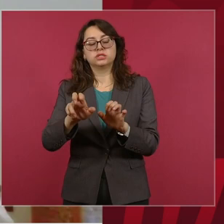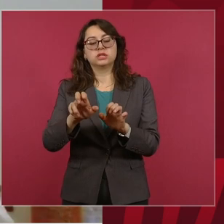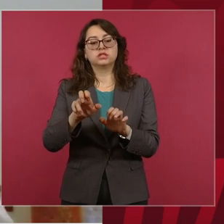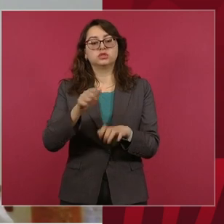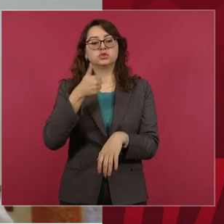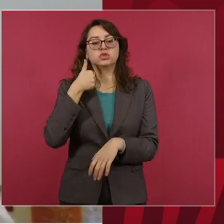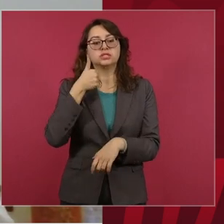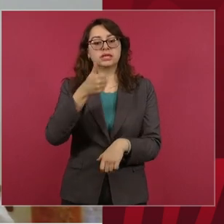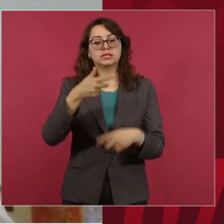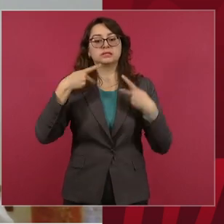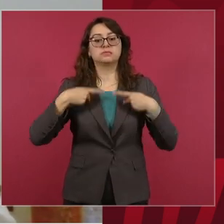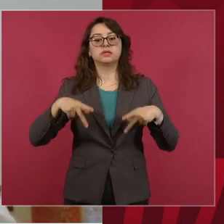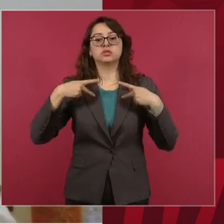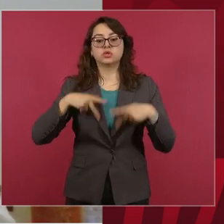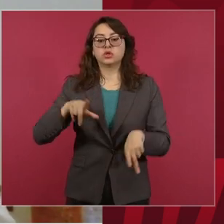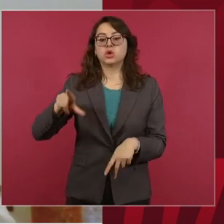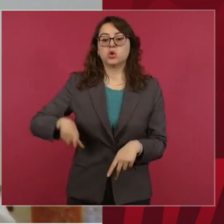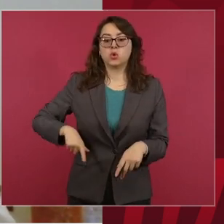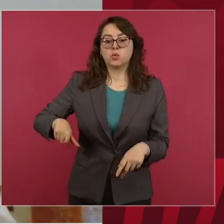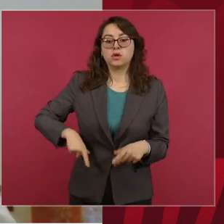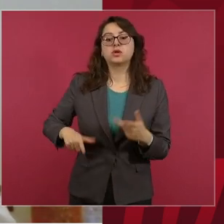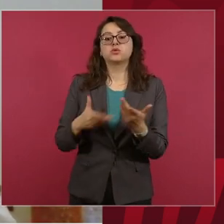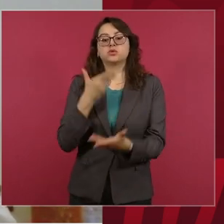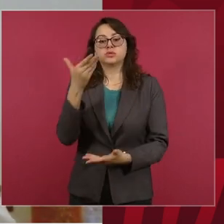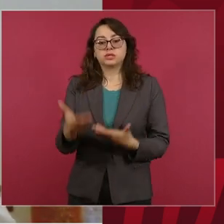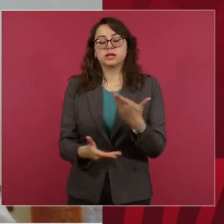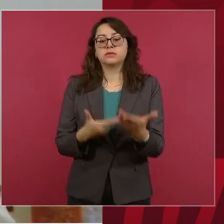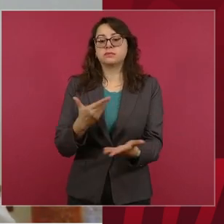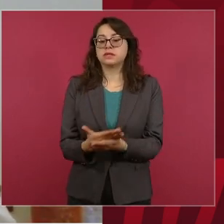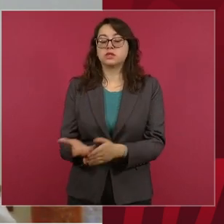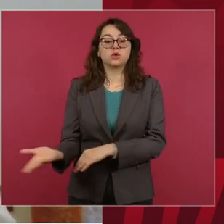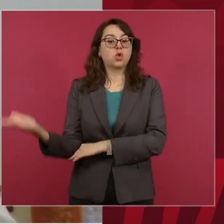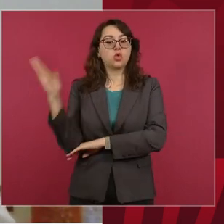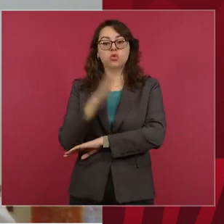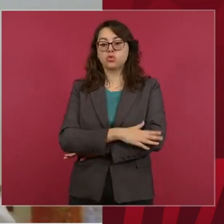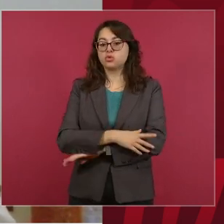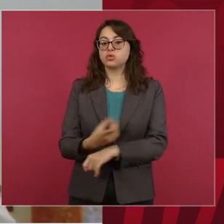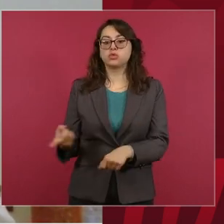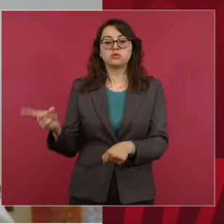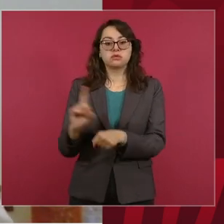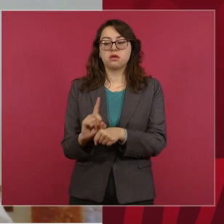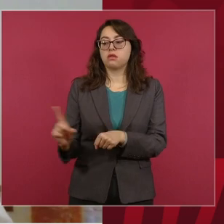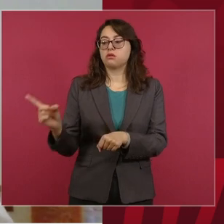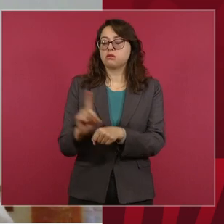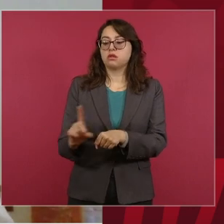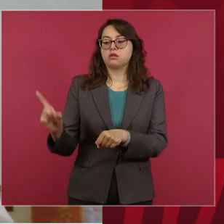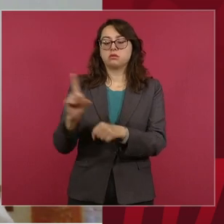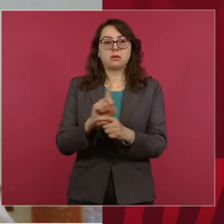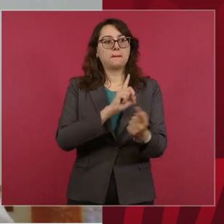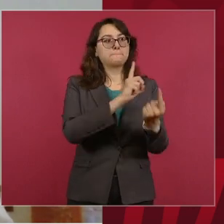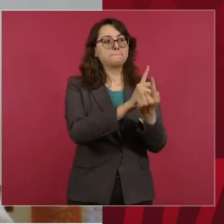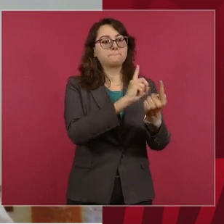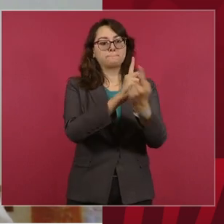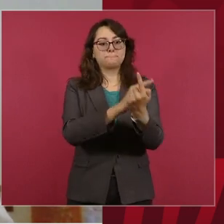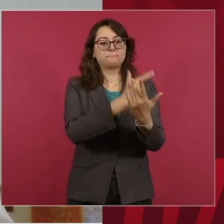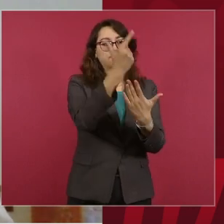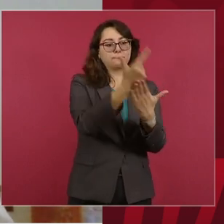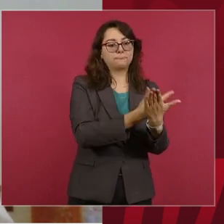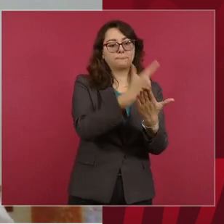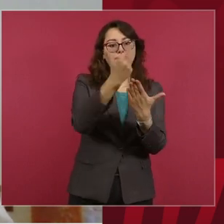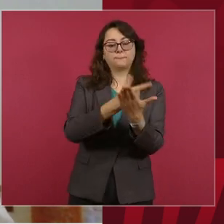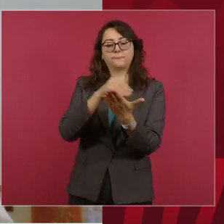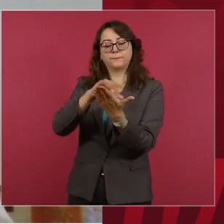de la nación que están trabajando todo el día en Acapulco y en Coyuca. Hasta el momento,